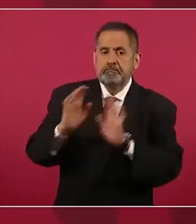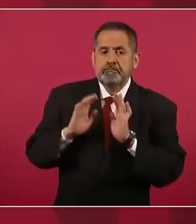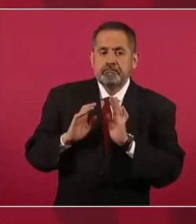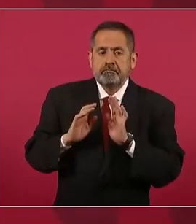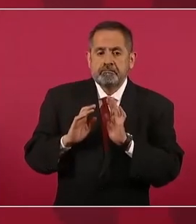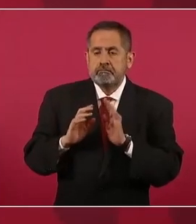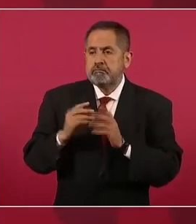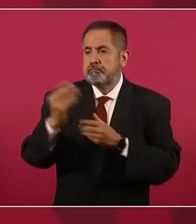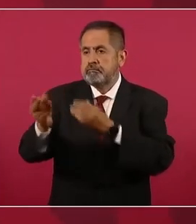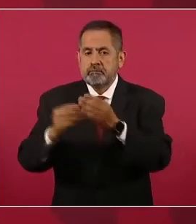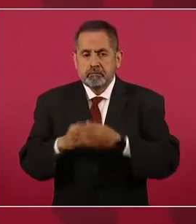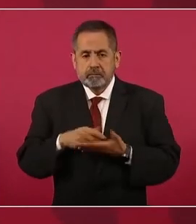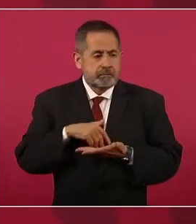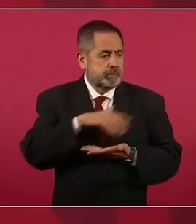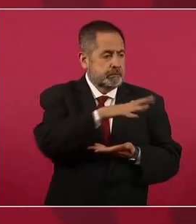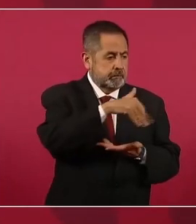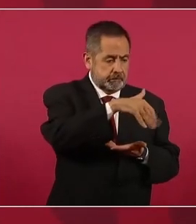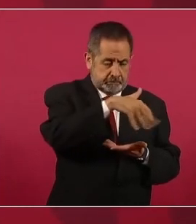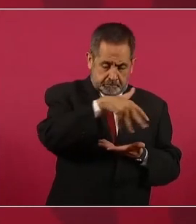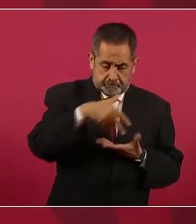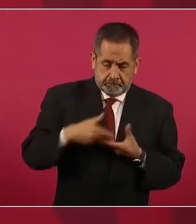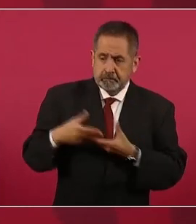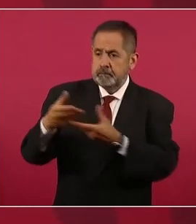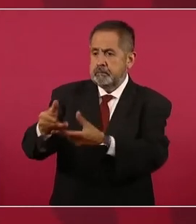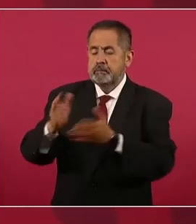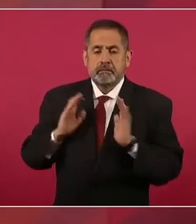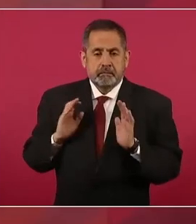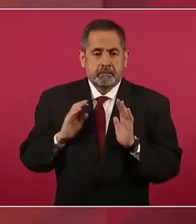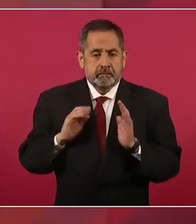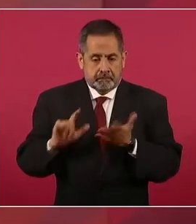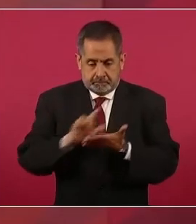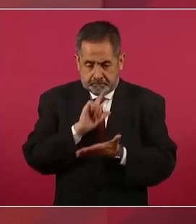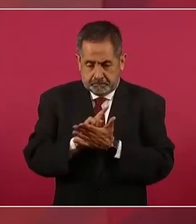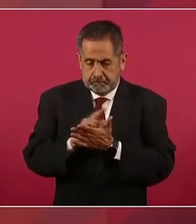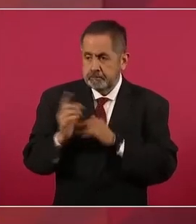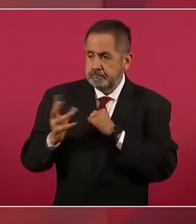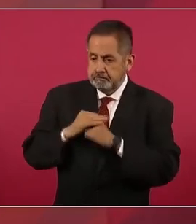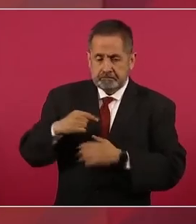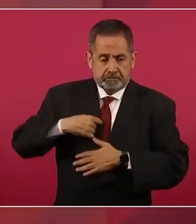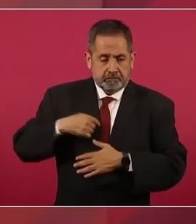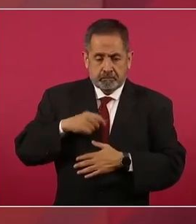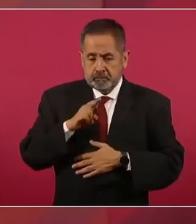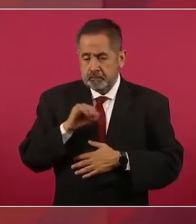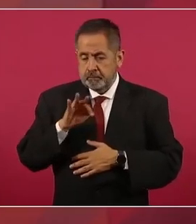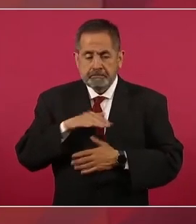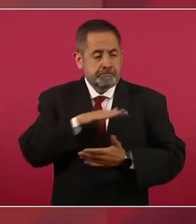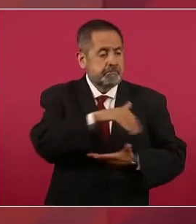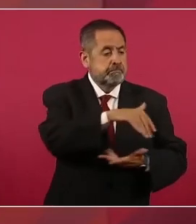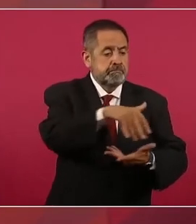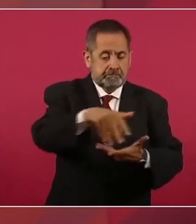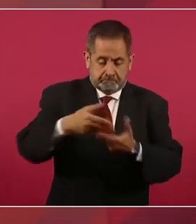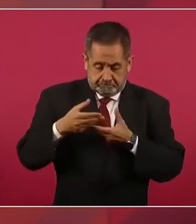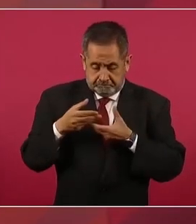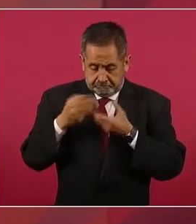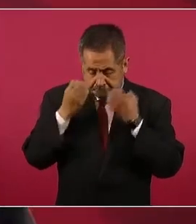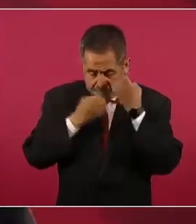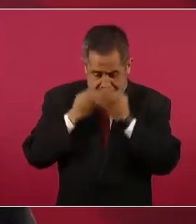hace simplemente acopio de información de acuerdo con la ley y el análisis de la